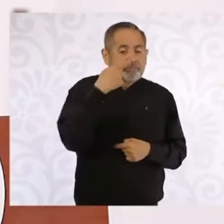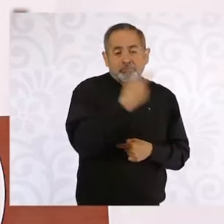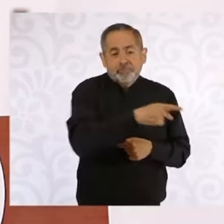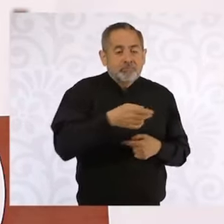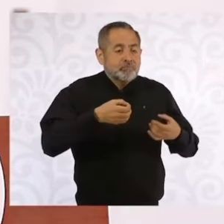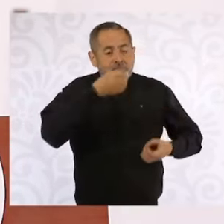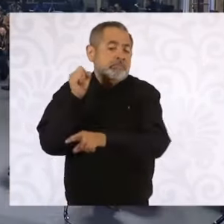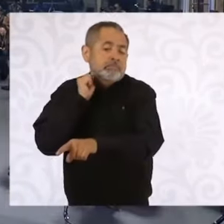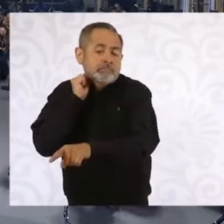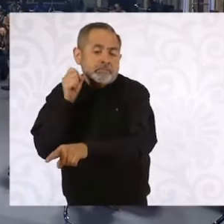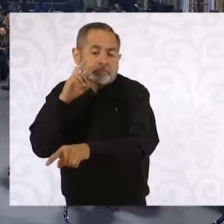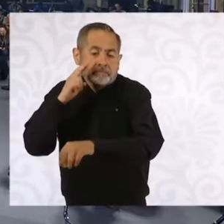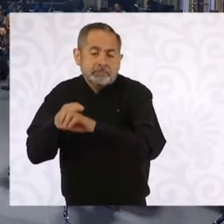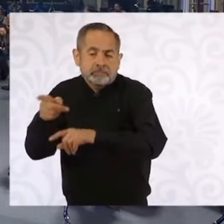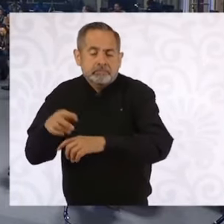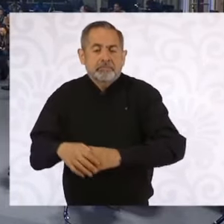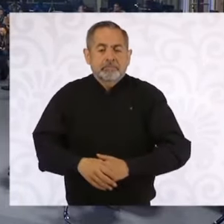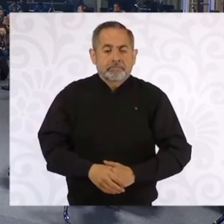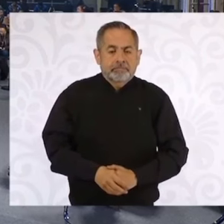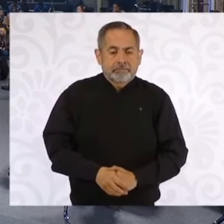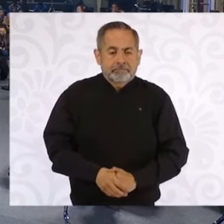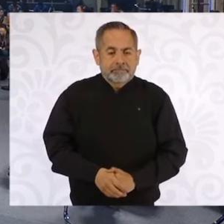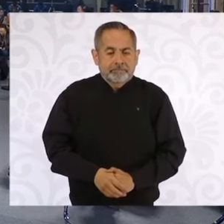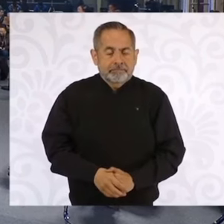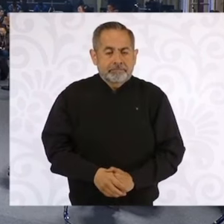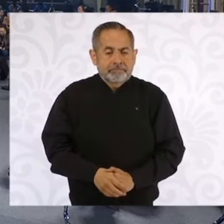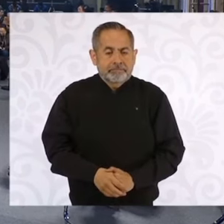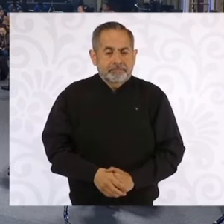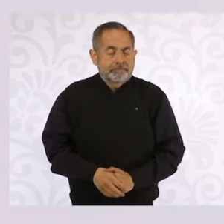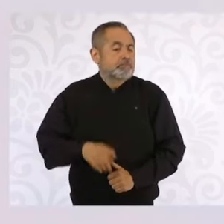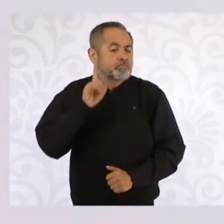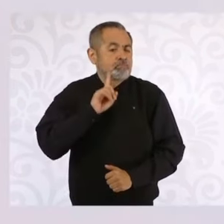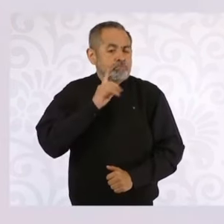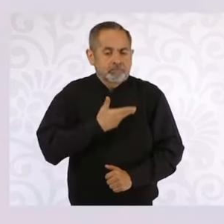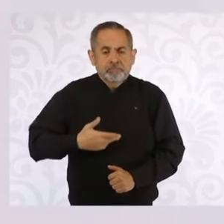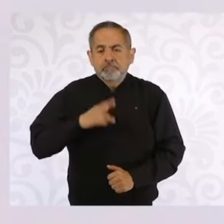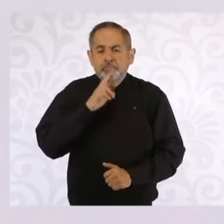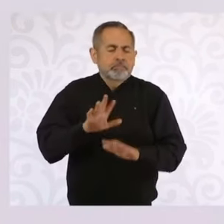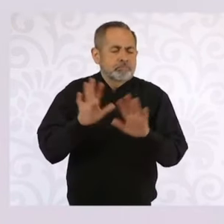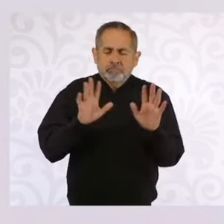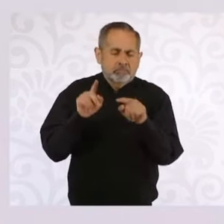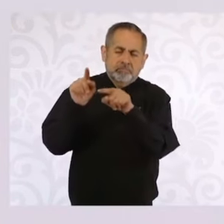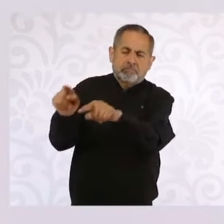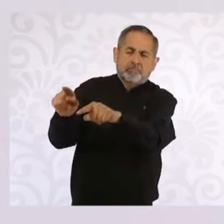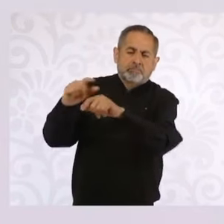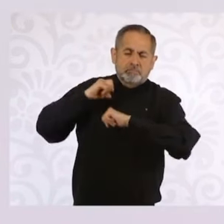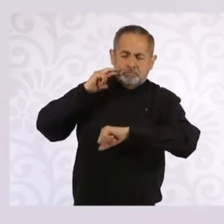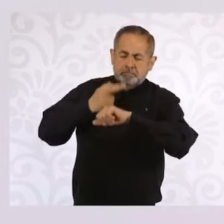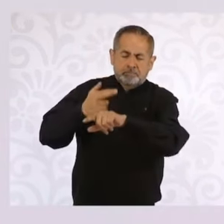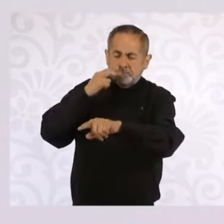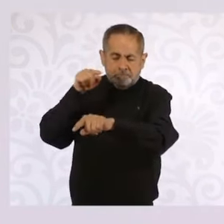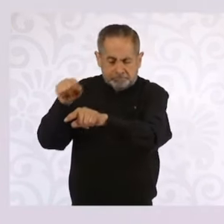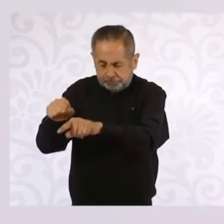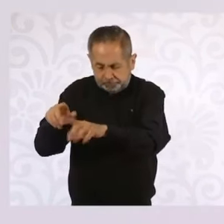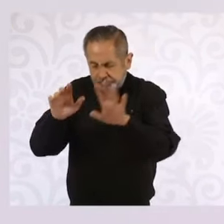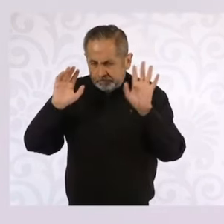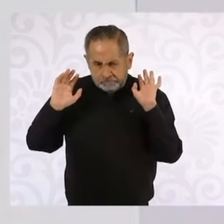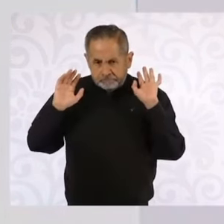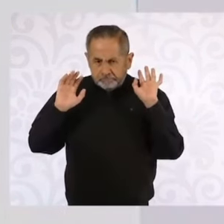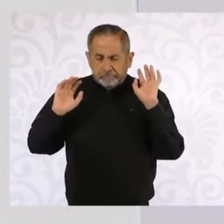jueces, abogados. Que no les iban a aceptar la renuncia, Beato Le Fernández. corresponde a ellos, pero más allá de este tema, el tema central